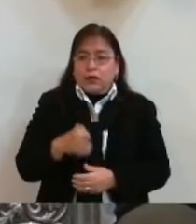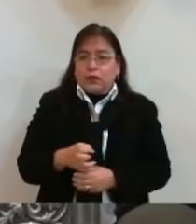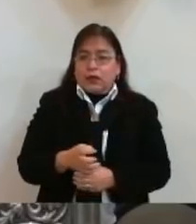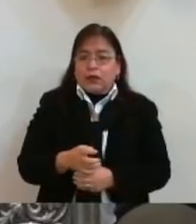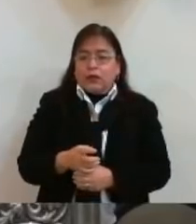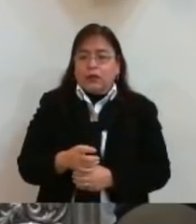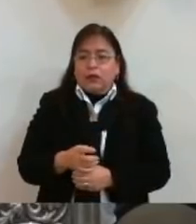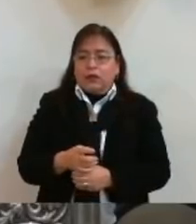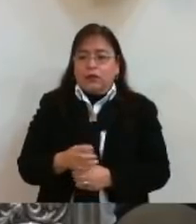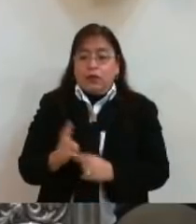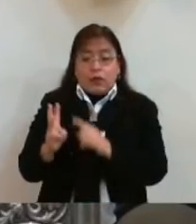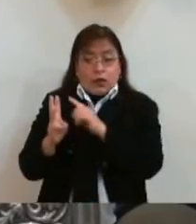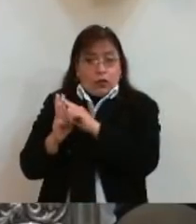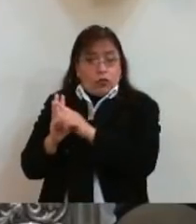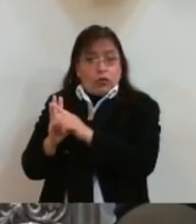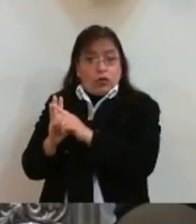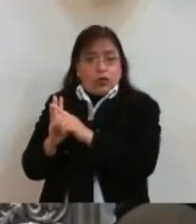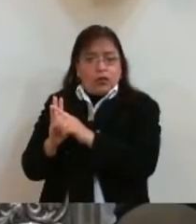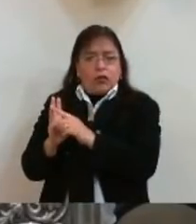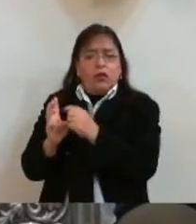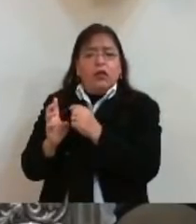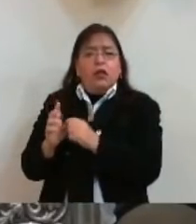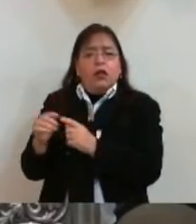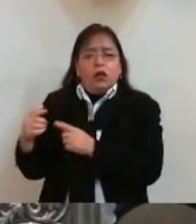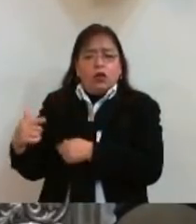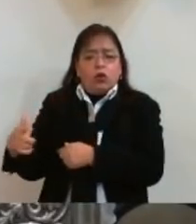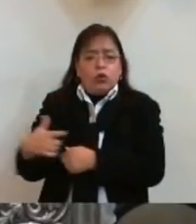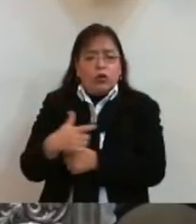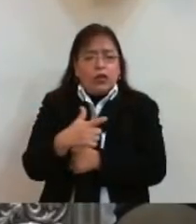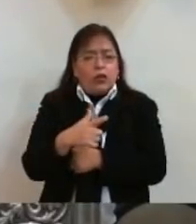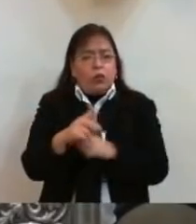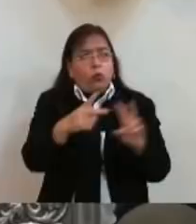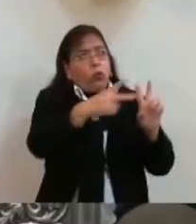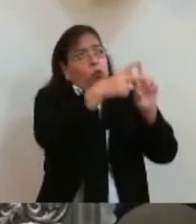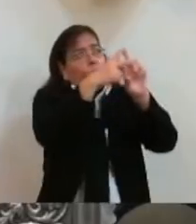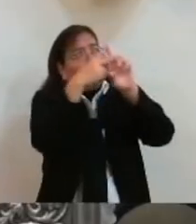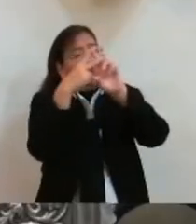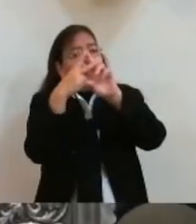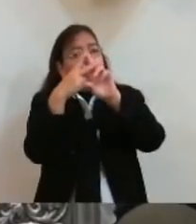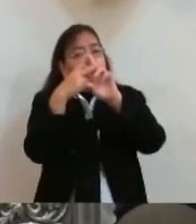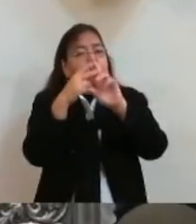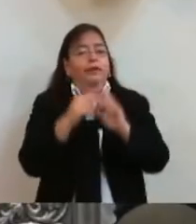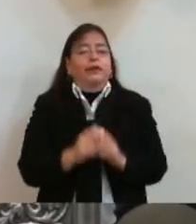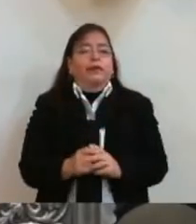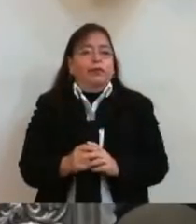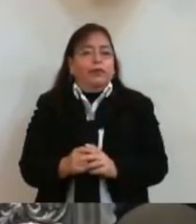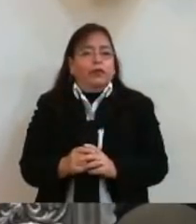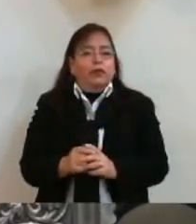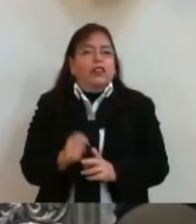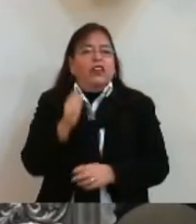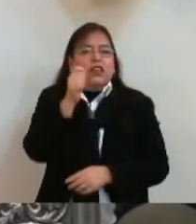Son guiados por una estrella, es decir, Dios los conduce.